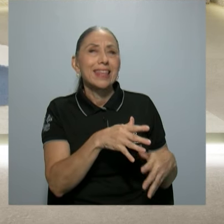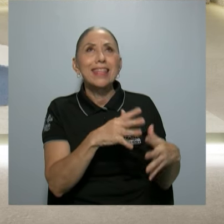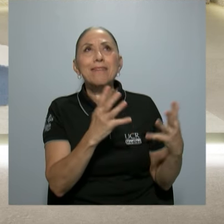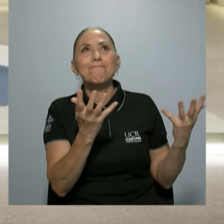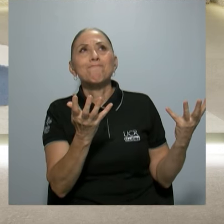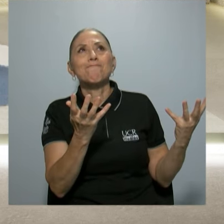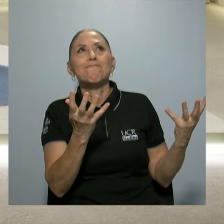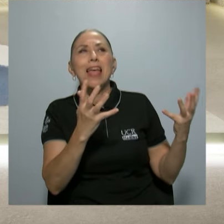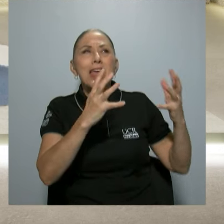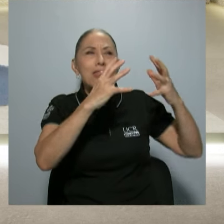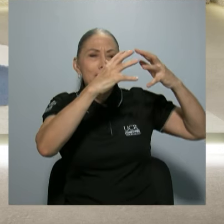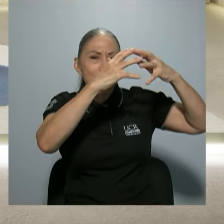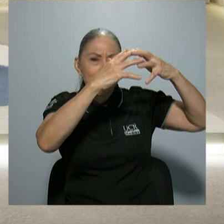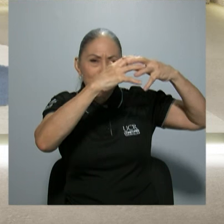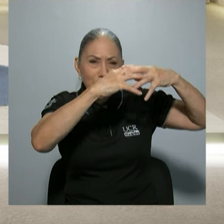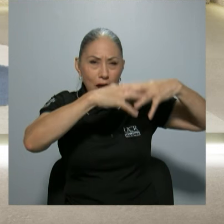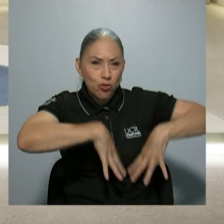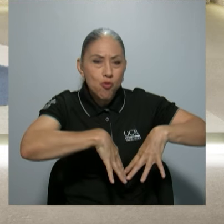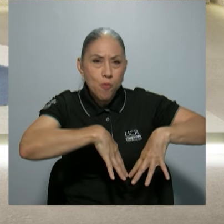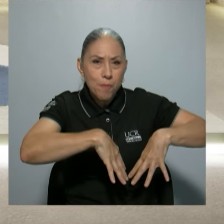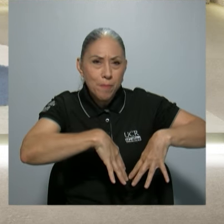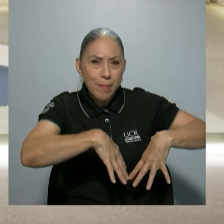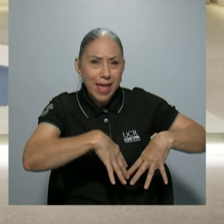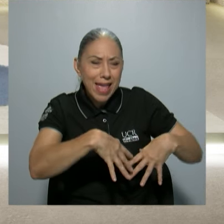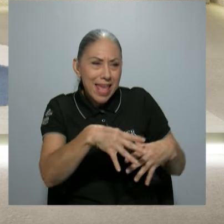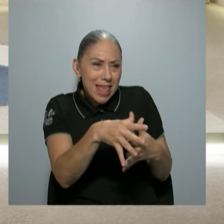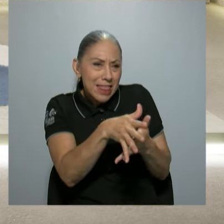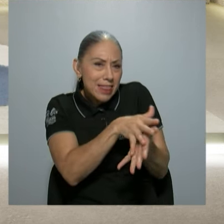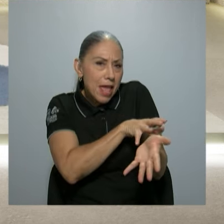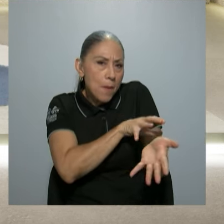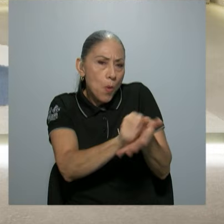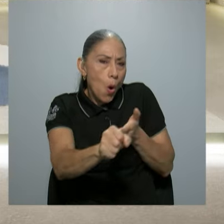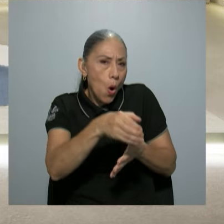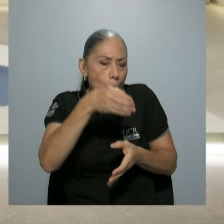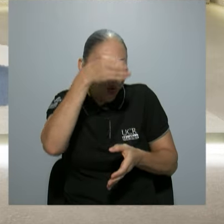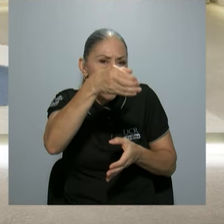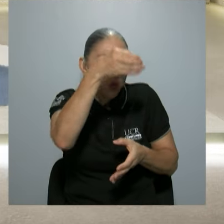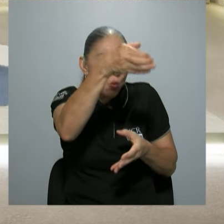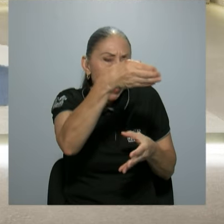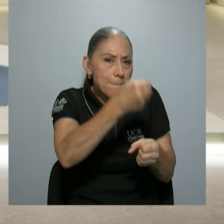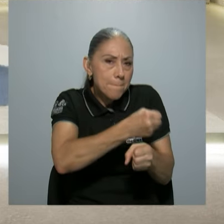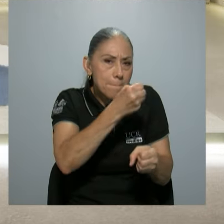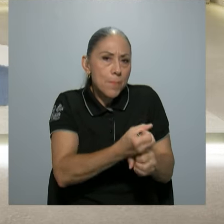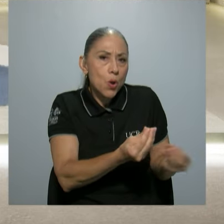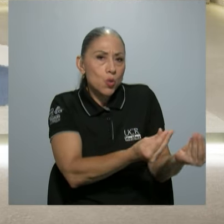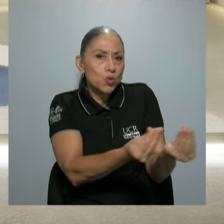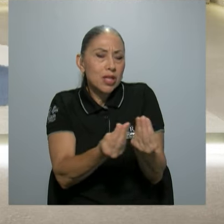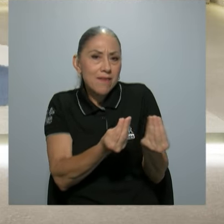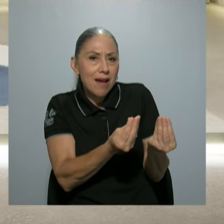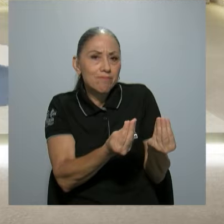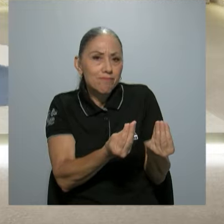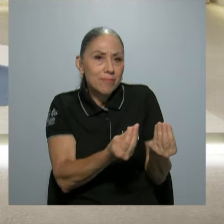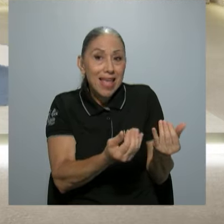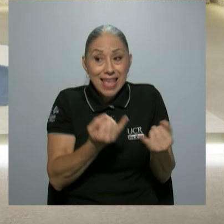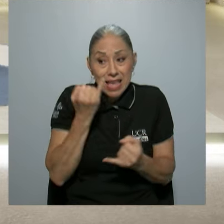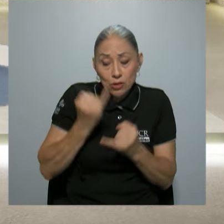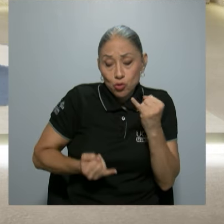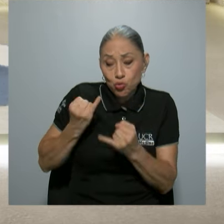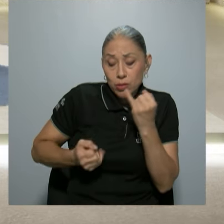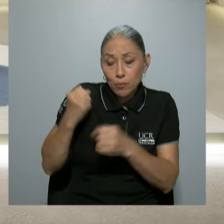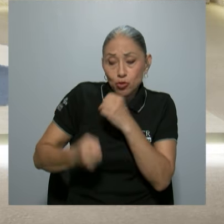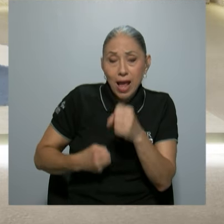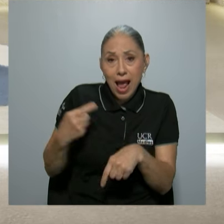demolición, así yo he venido diciéndolo, la demolición de la cultura productiva, ¿verdad? Que se está viendo, sobre todo en estos últimos